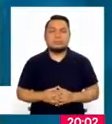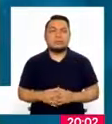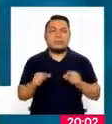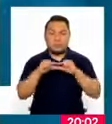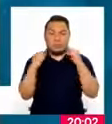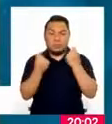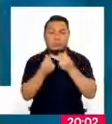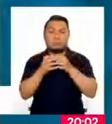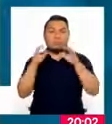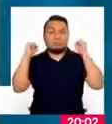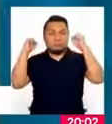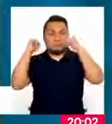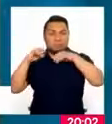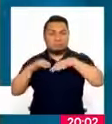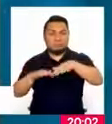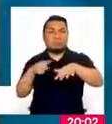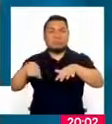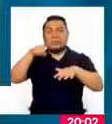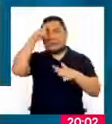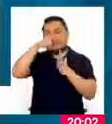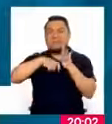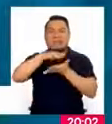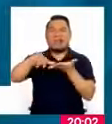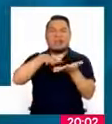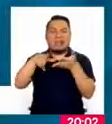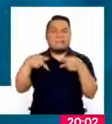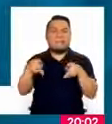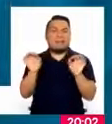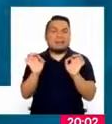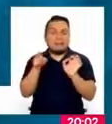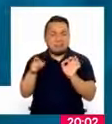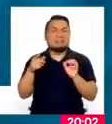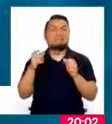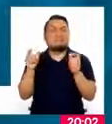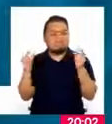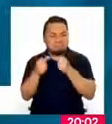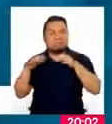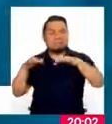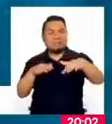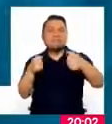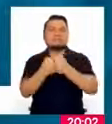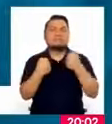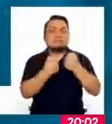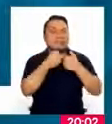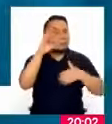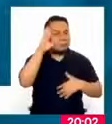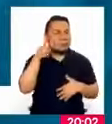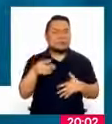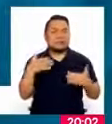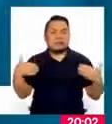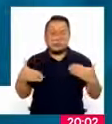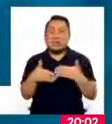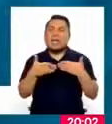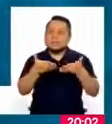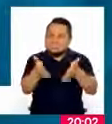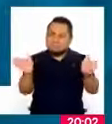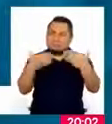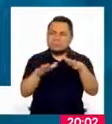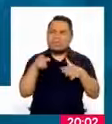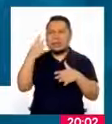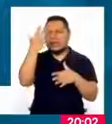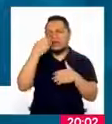Un grupo de manifestantes, en su mayoría mineros informales, se enfrentó a las fuerzas del orden, quienes intentaron liberar la carretera Panamericana